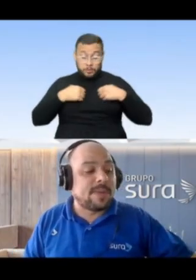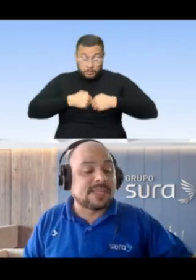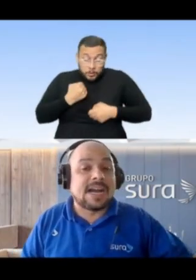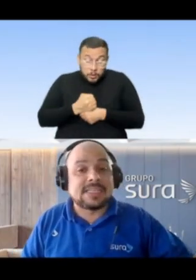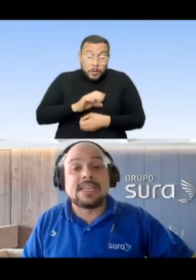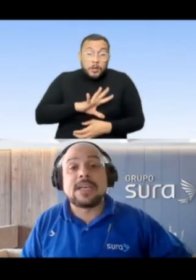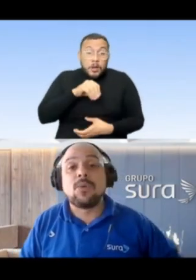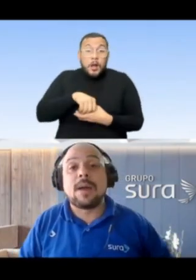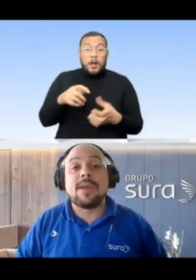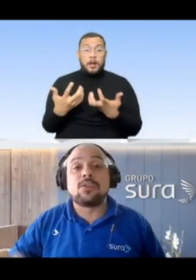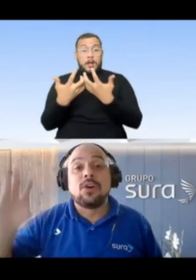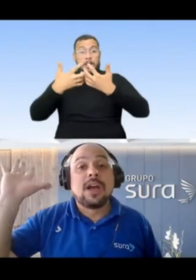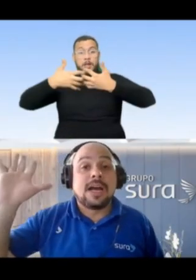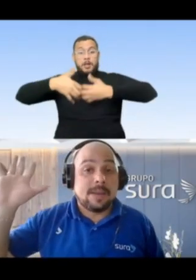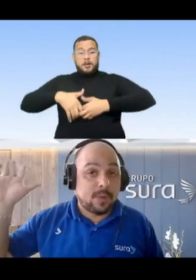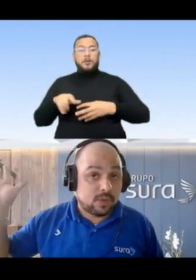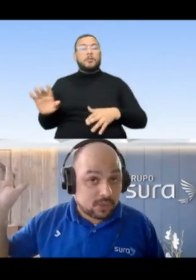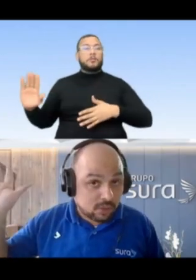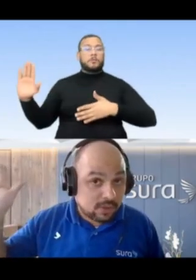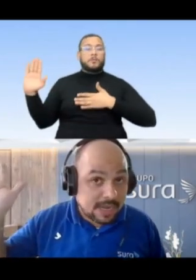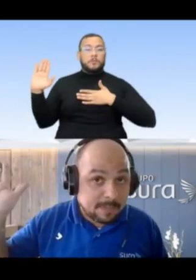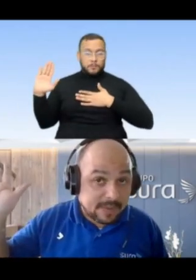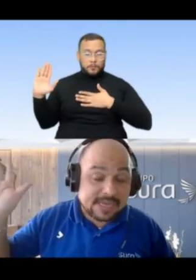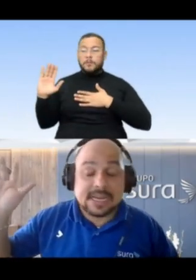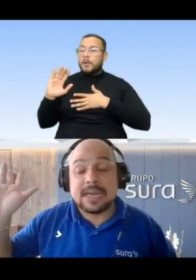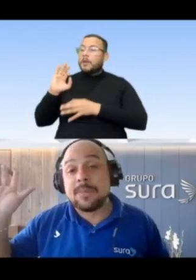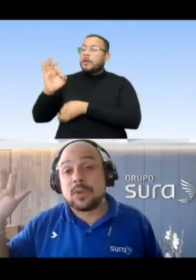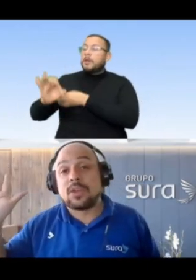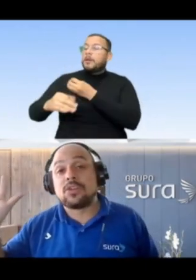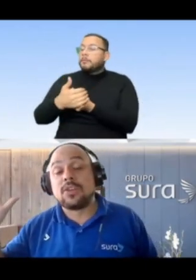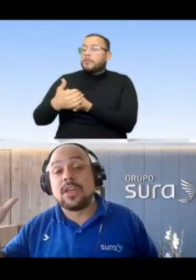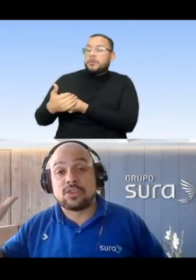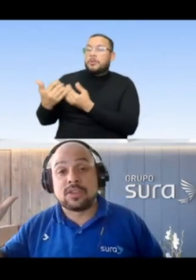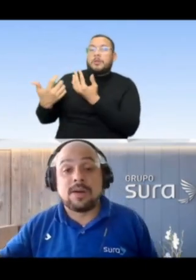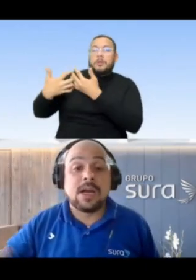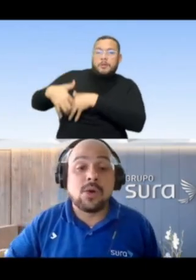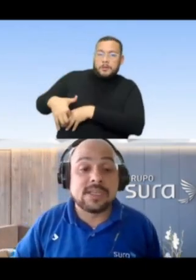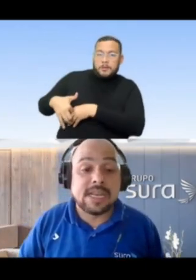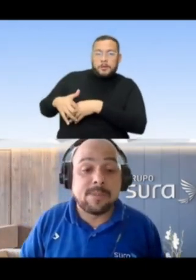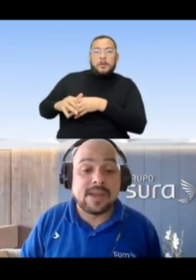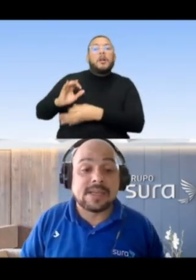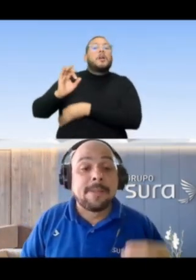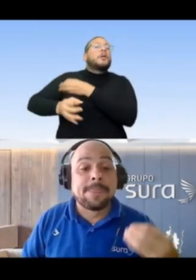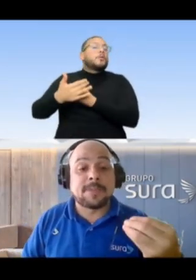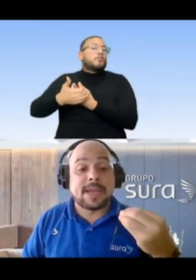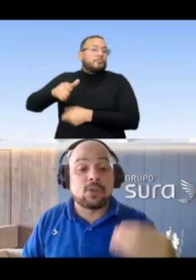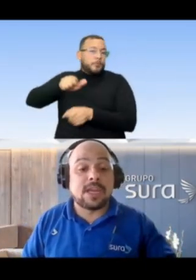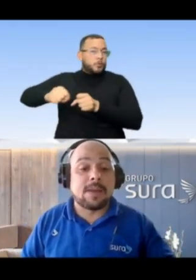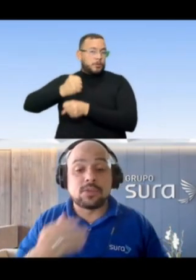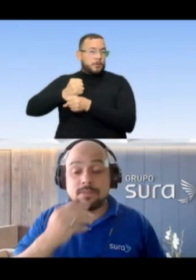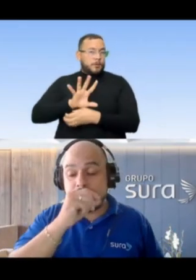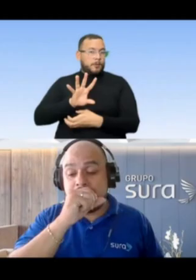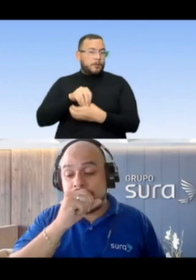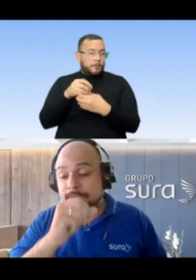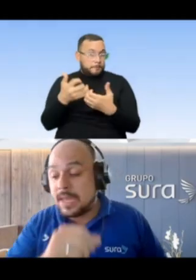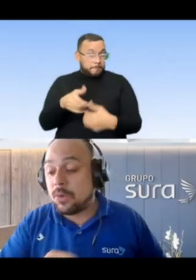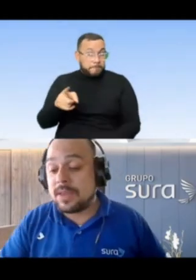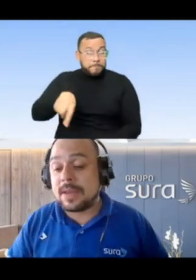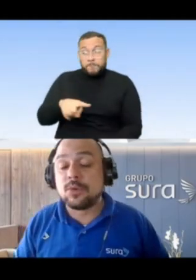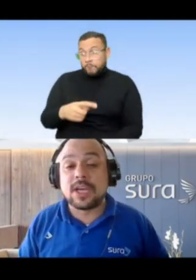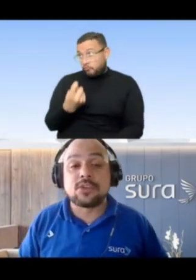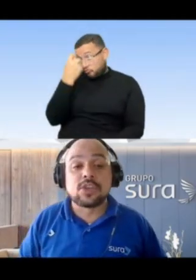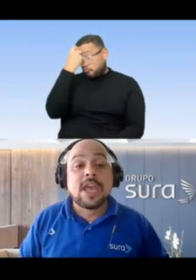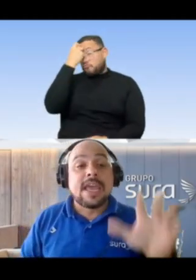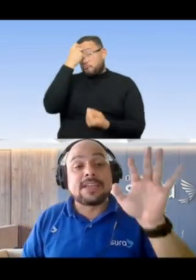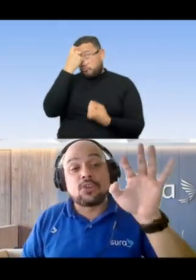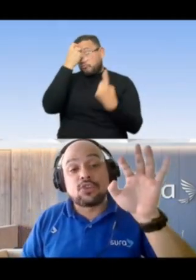estamos dentro de la empresa, hacen ese juramento a la protección de la empresa y protección de los trabajadores de la empresa. Entonces, para que lo tengamos